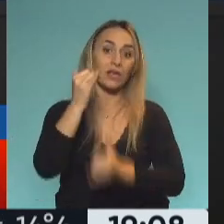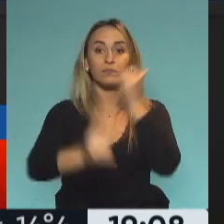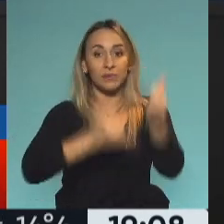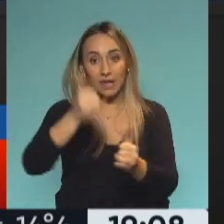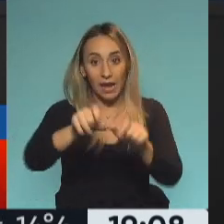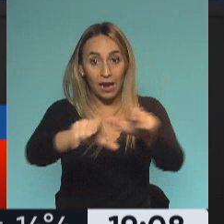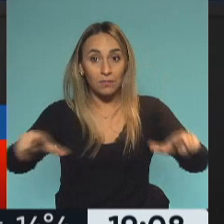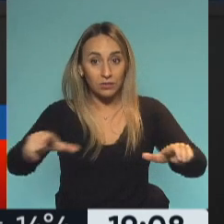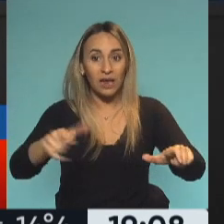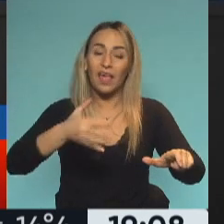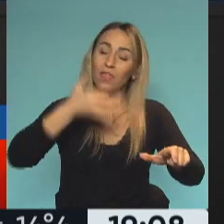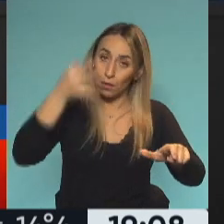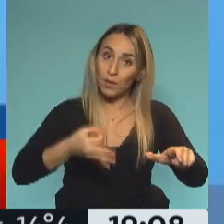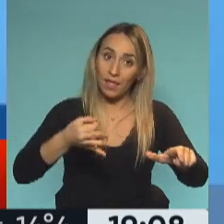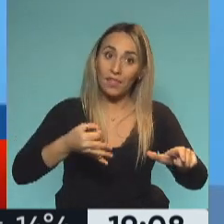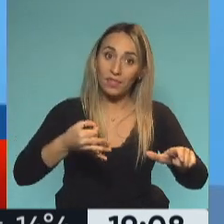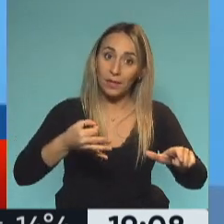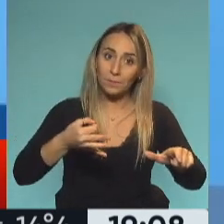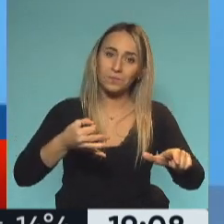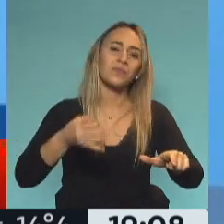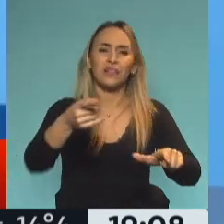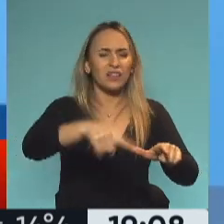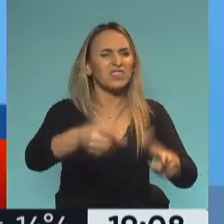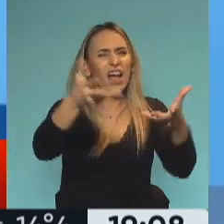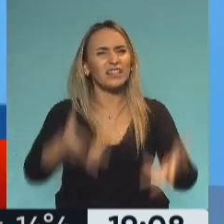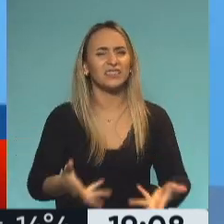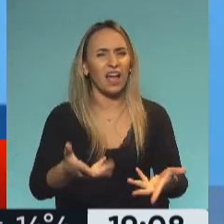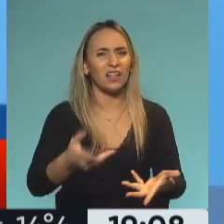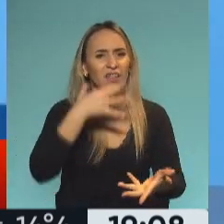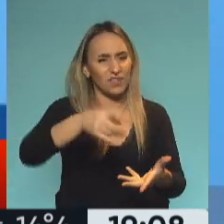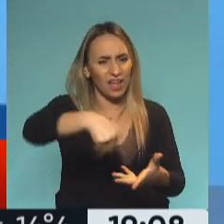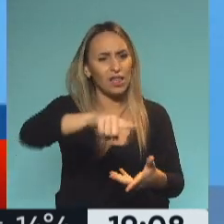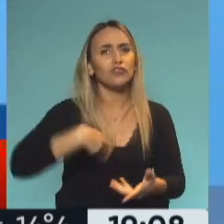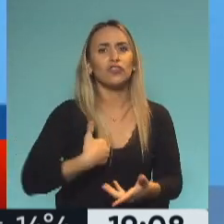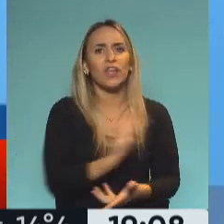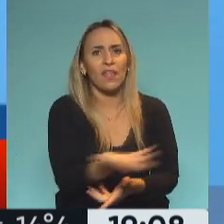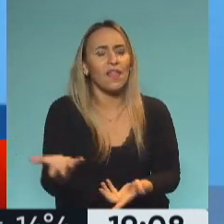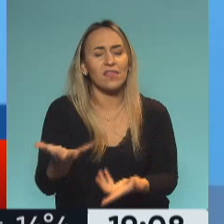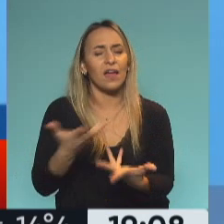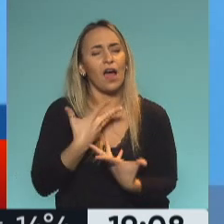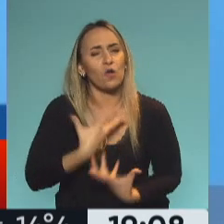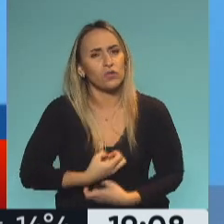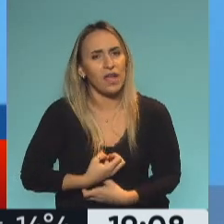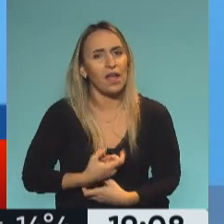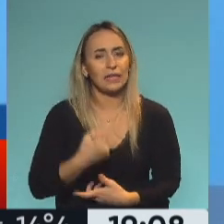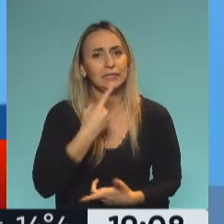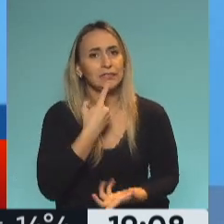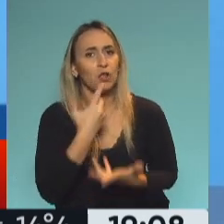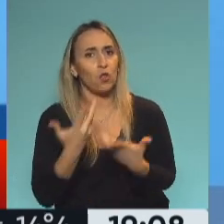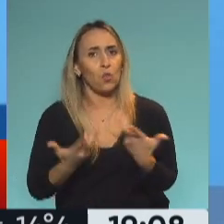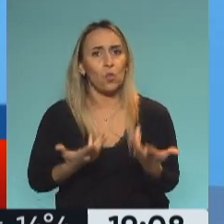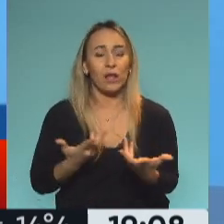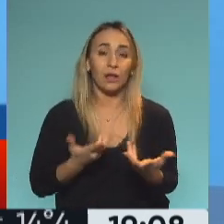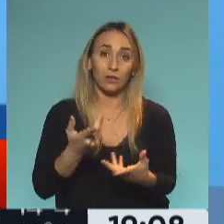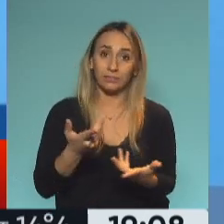población que realmente está cansada, realmente está angustiada, realmente tiene mucha incertidumbre y lo único que